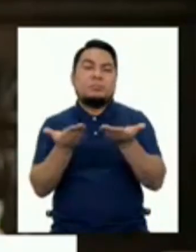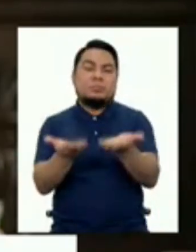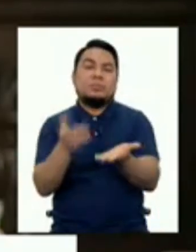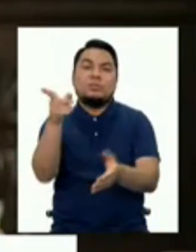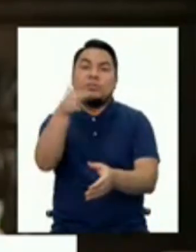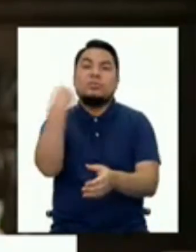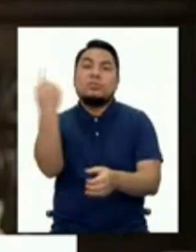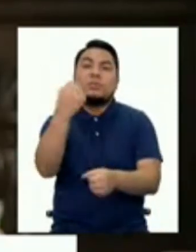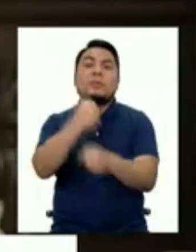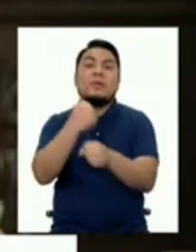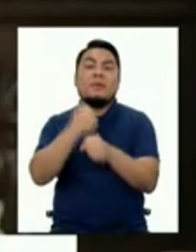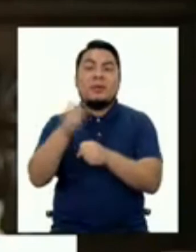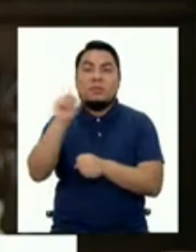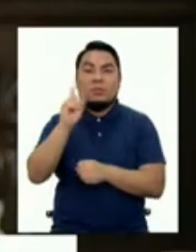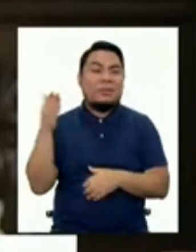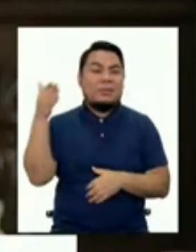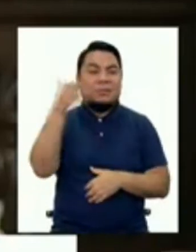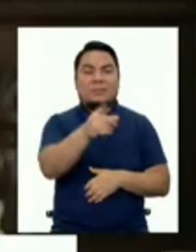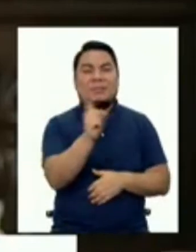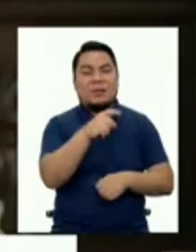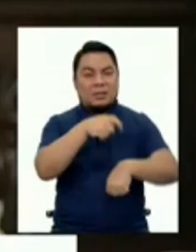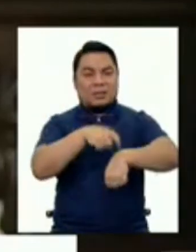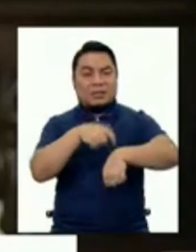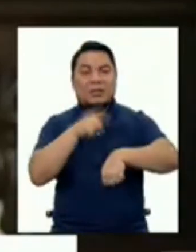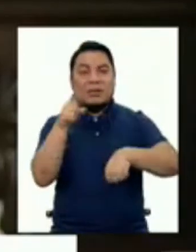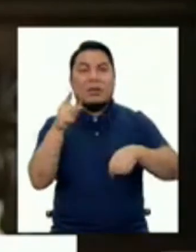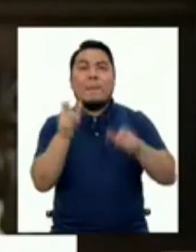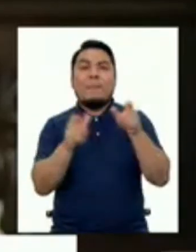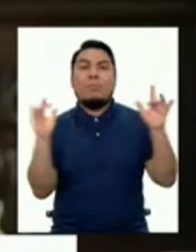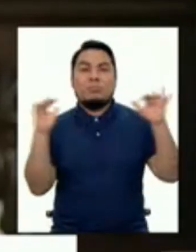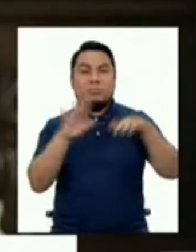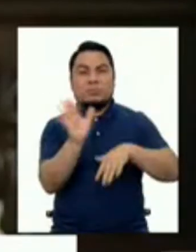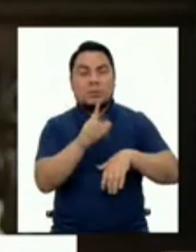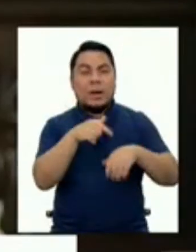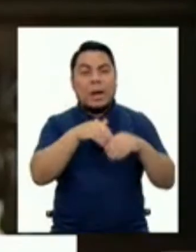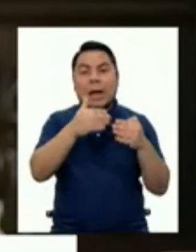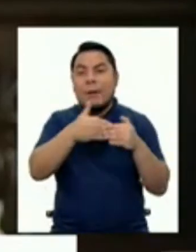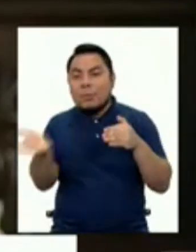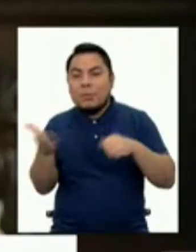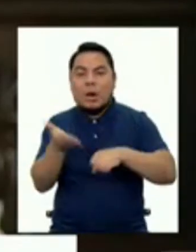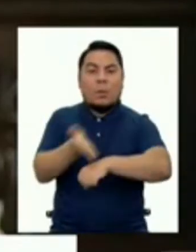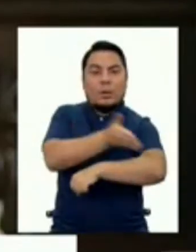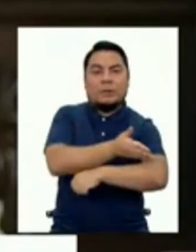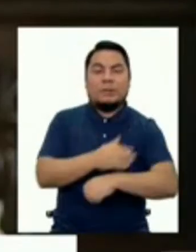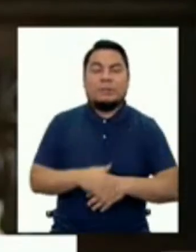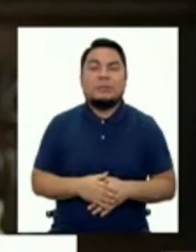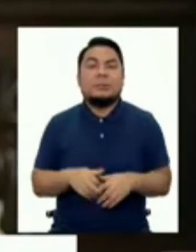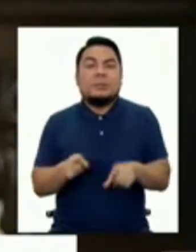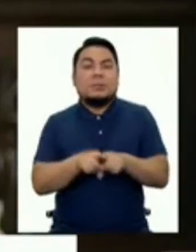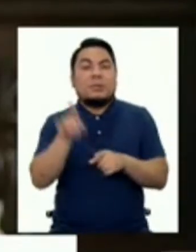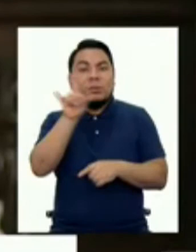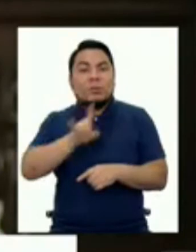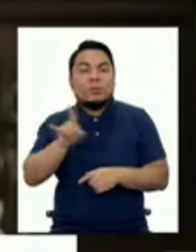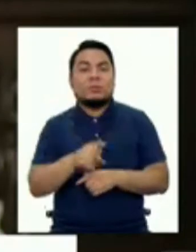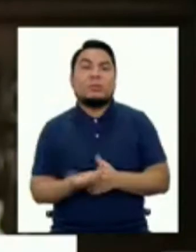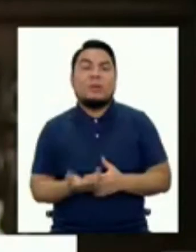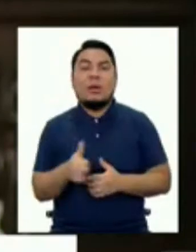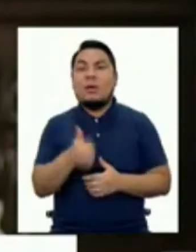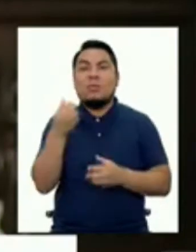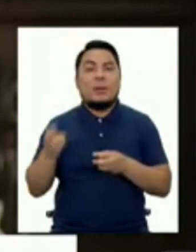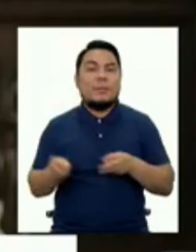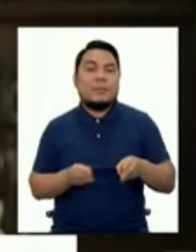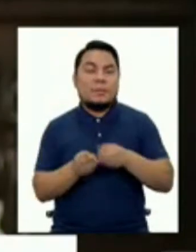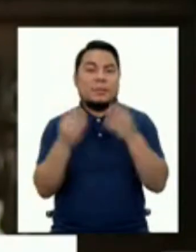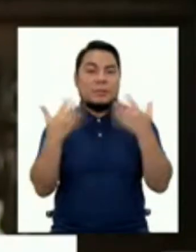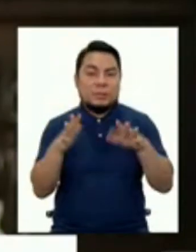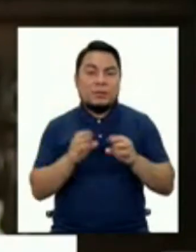sus trabajadores no se puedan movilizar en las horas punta. Además, también utilizar los otros mecanismos